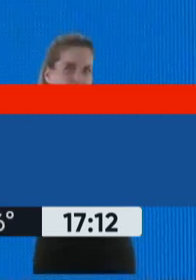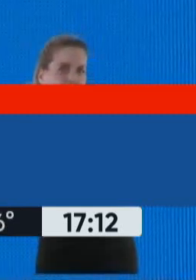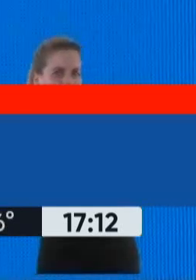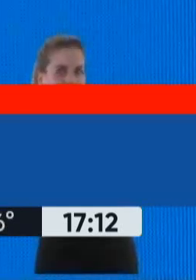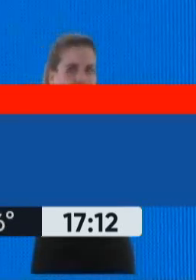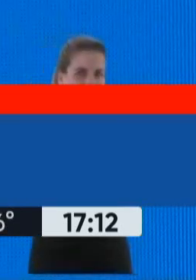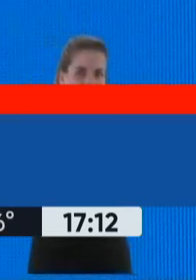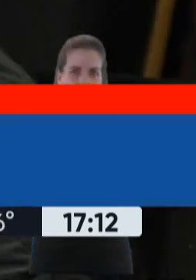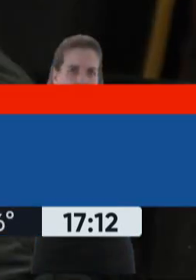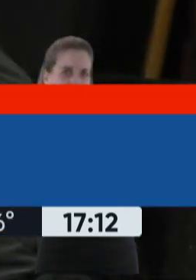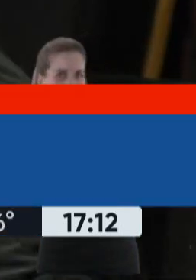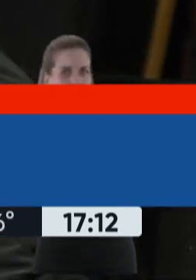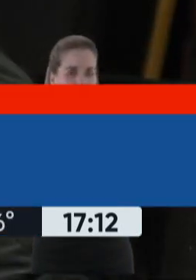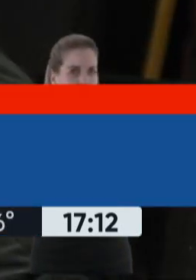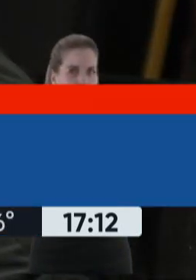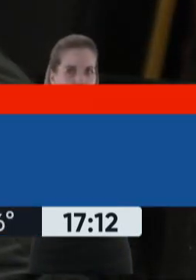cine?